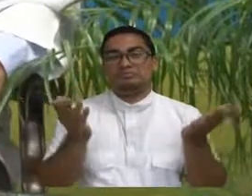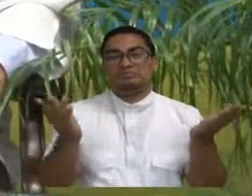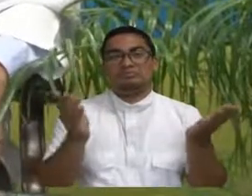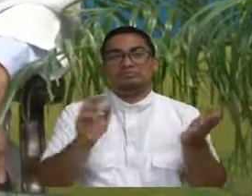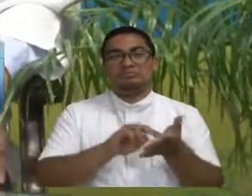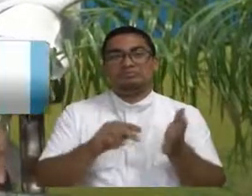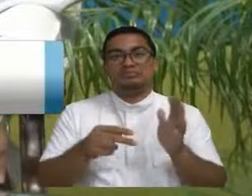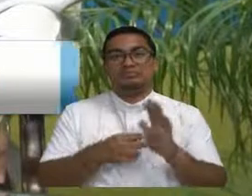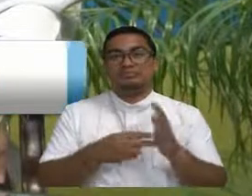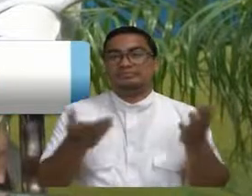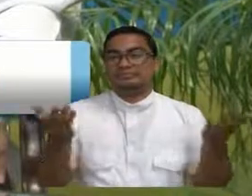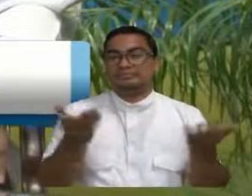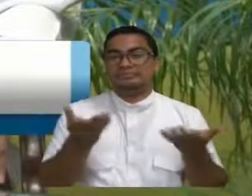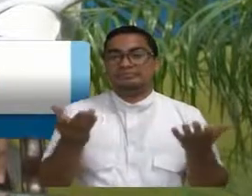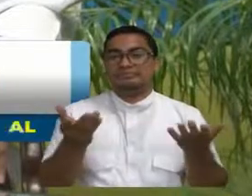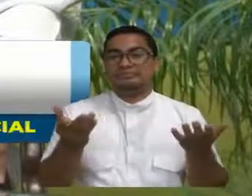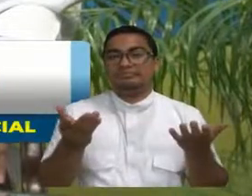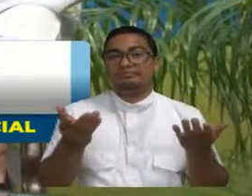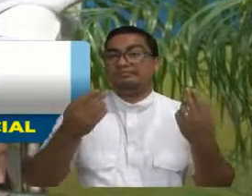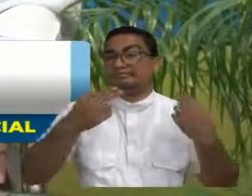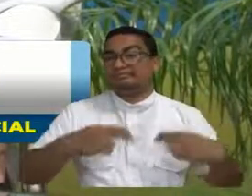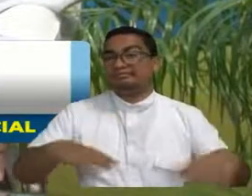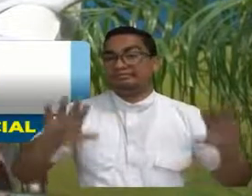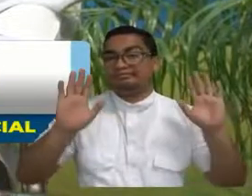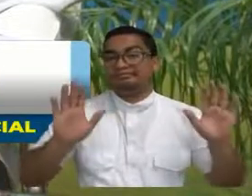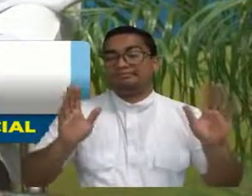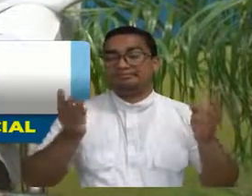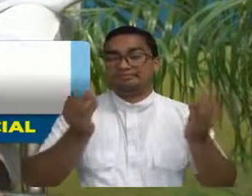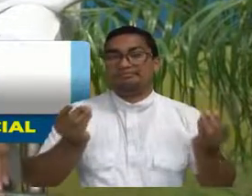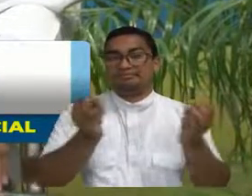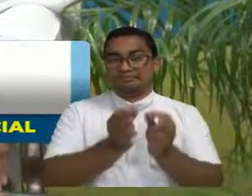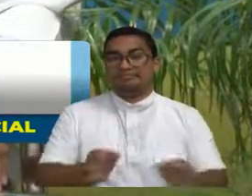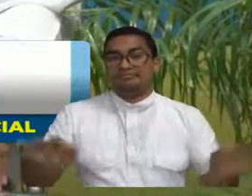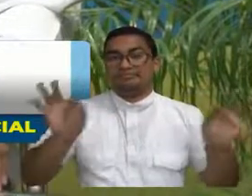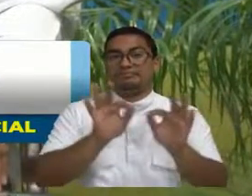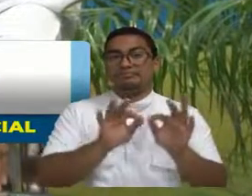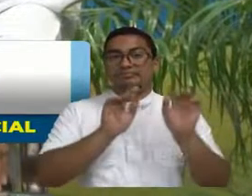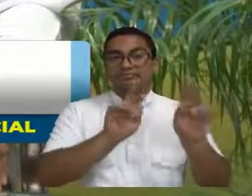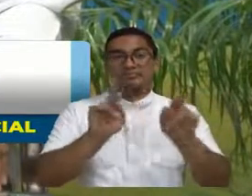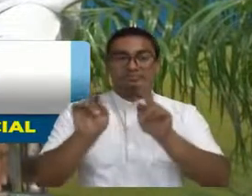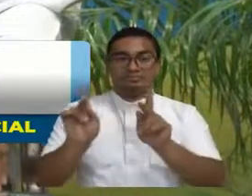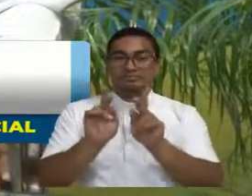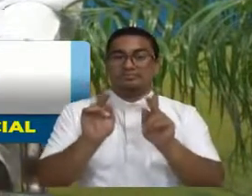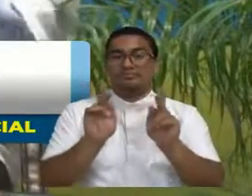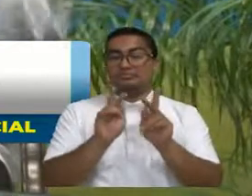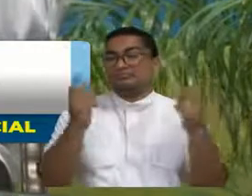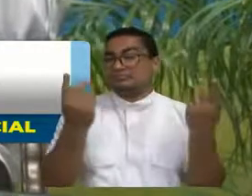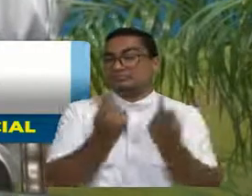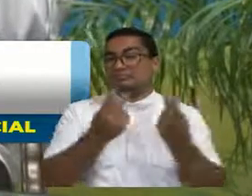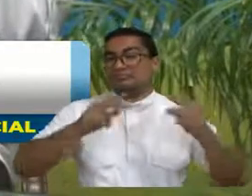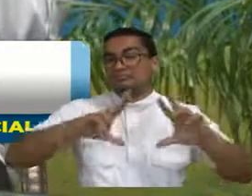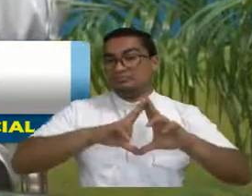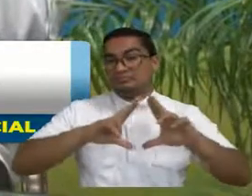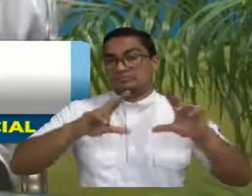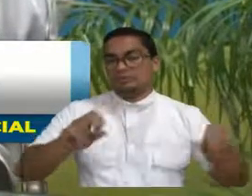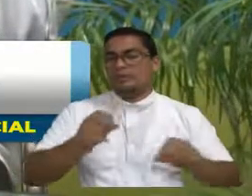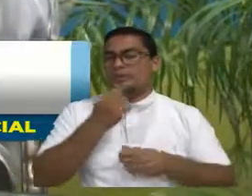muy, muy común y de mucho interés, ¿verdad?, para la población nicaragüense. ¿Por qué?